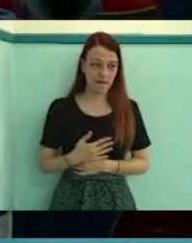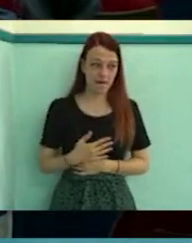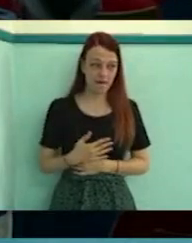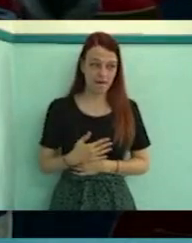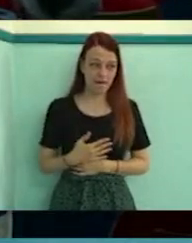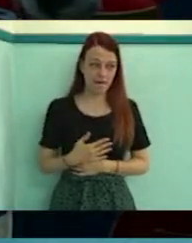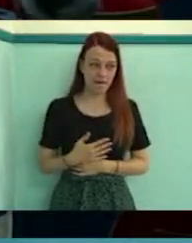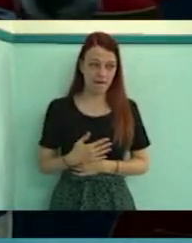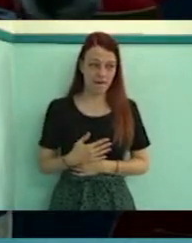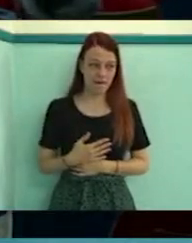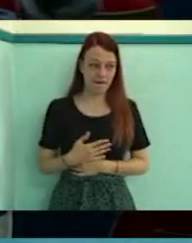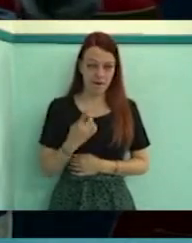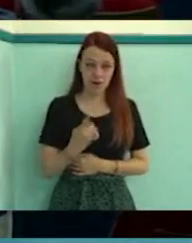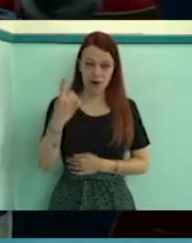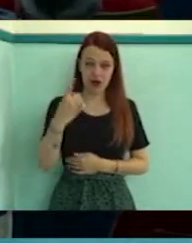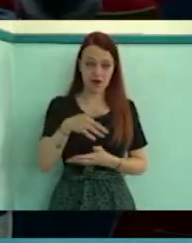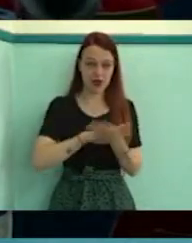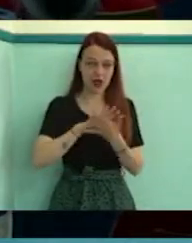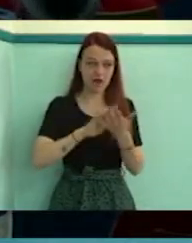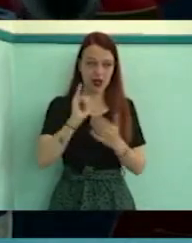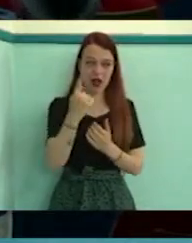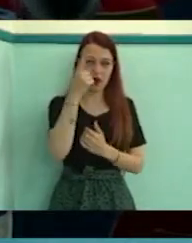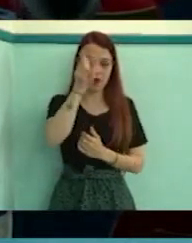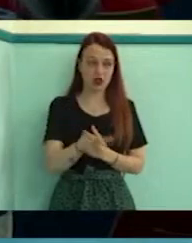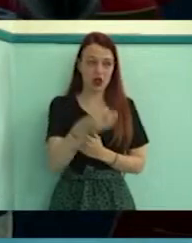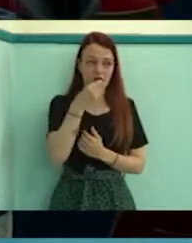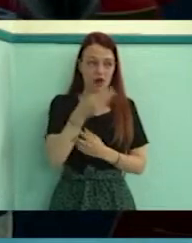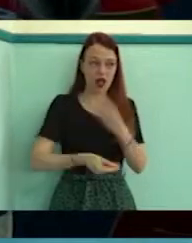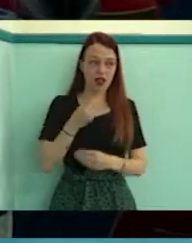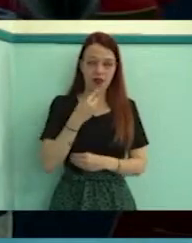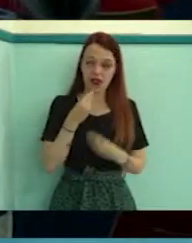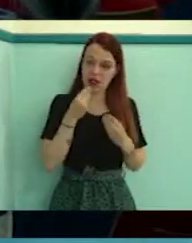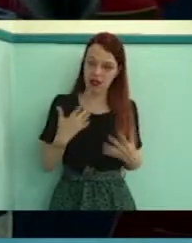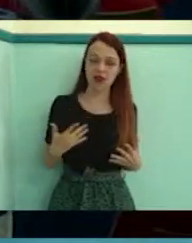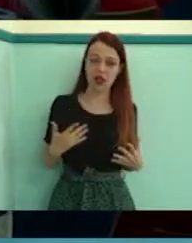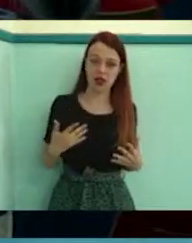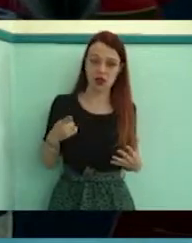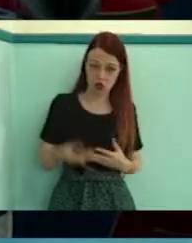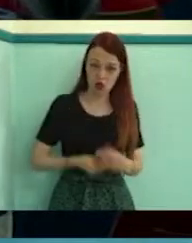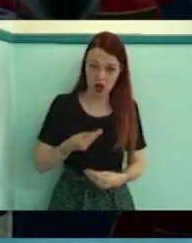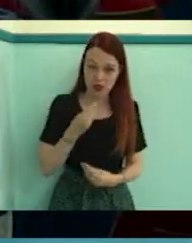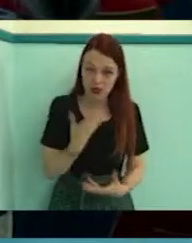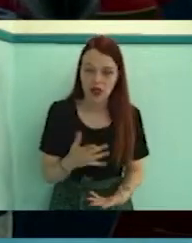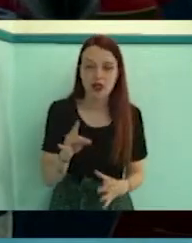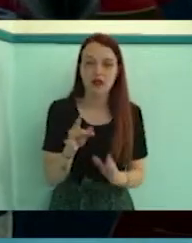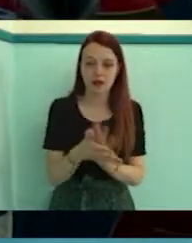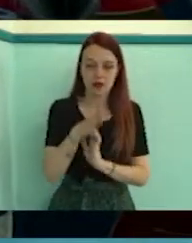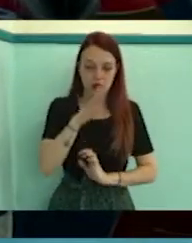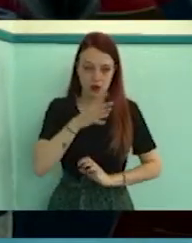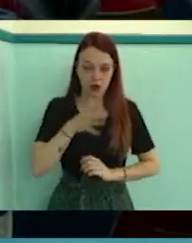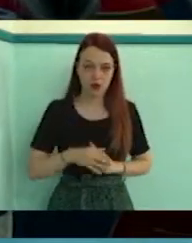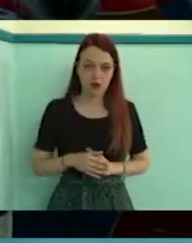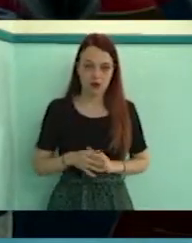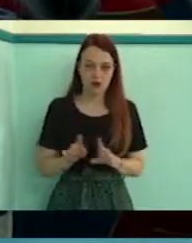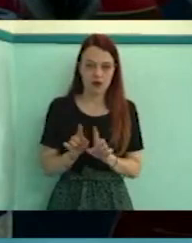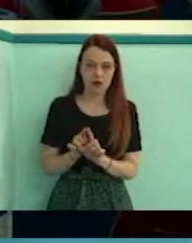y la primera vez que me hablaron de Hay una nutricionista que hace yo le dije Ay qué bien la estás haciendo te va bien estupendo no entré